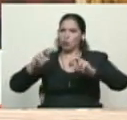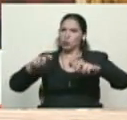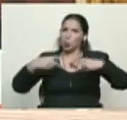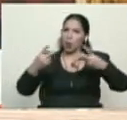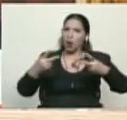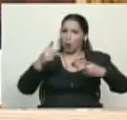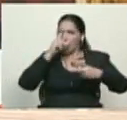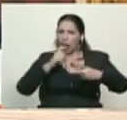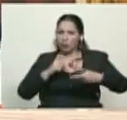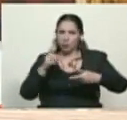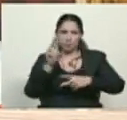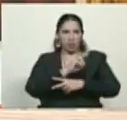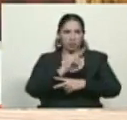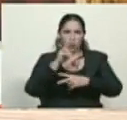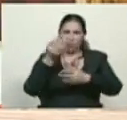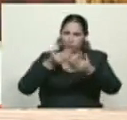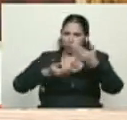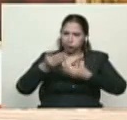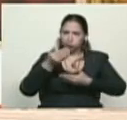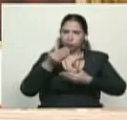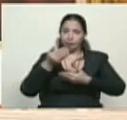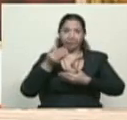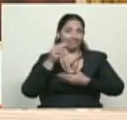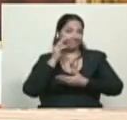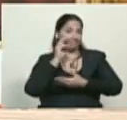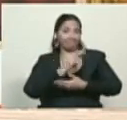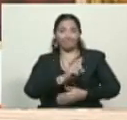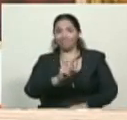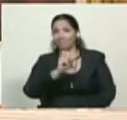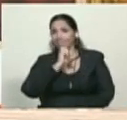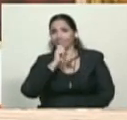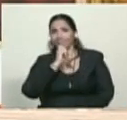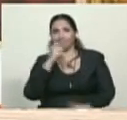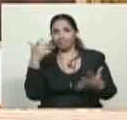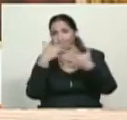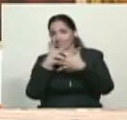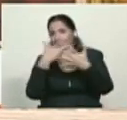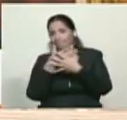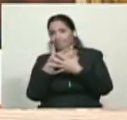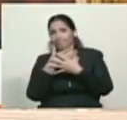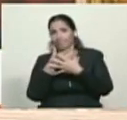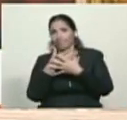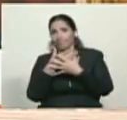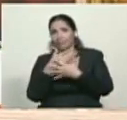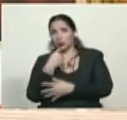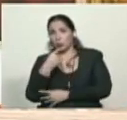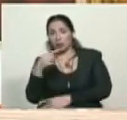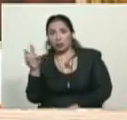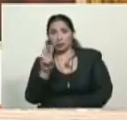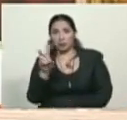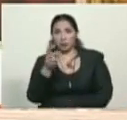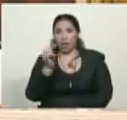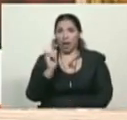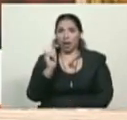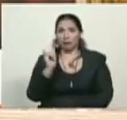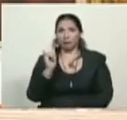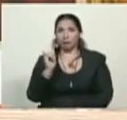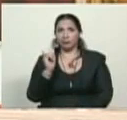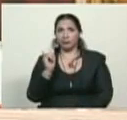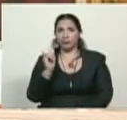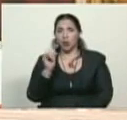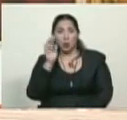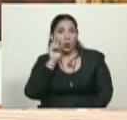Venezuela. Lo veo difícil, pero como dice en Venezuela, tenemos un dicho, lo